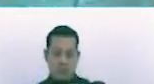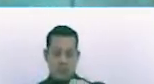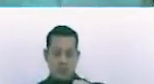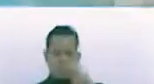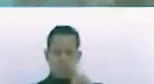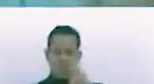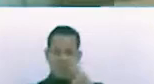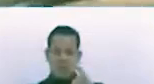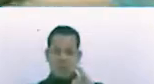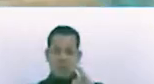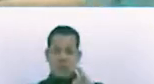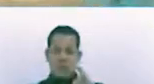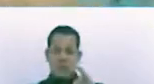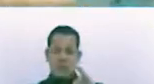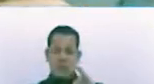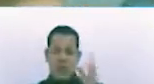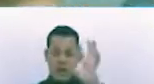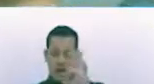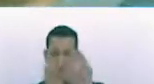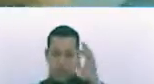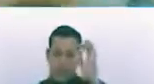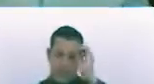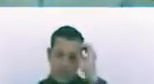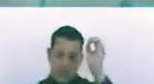veía yo unas aseveraciones